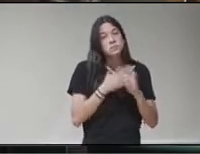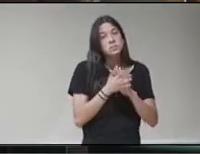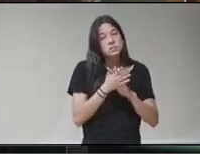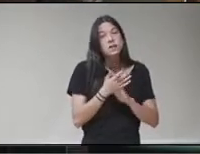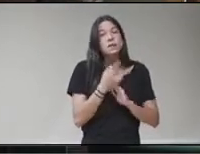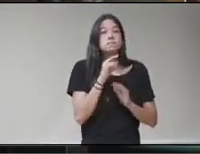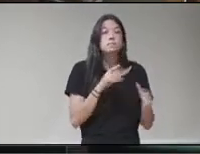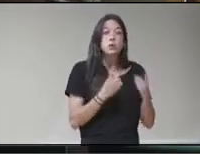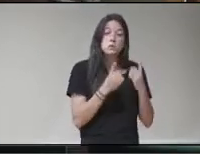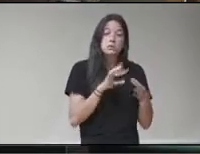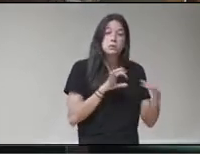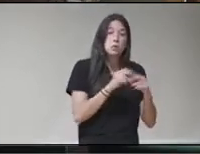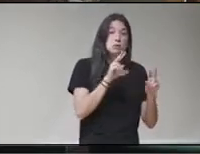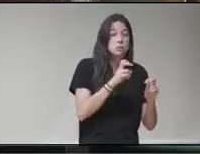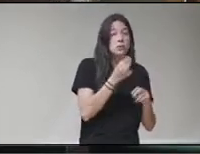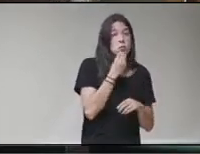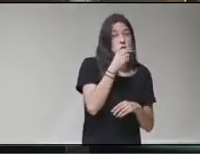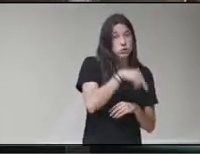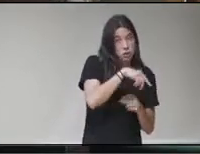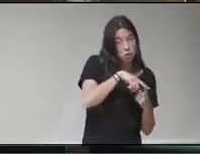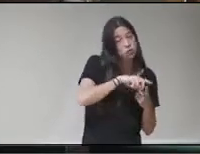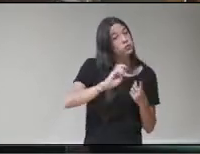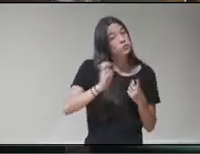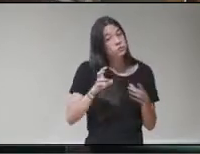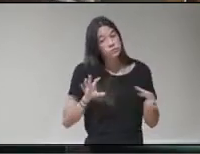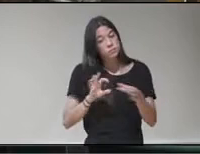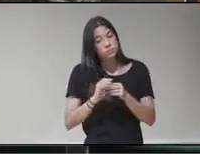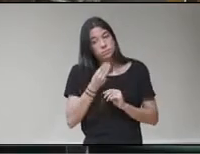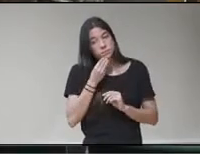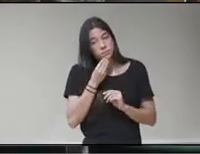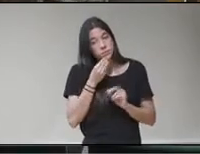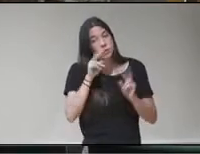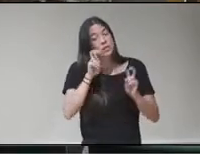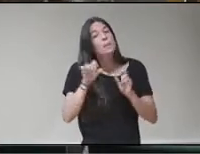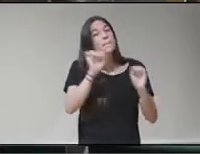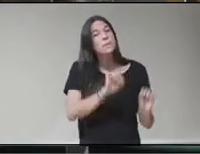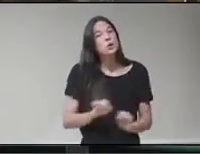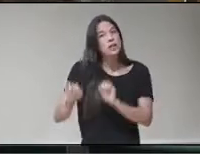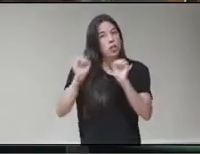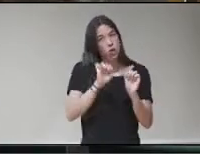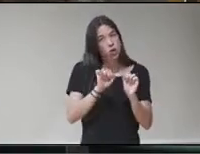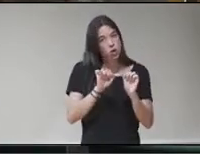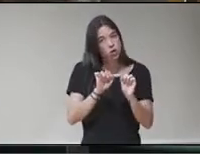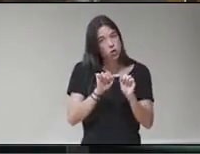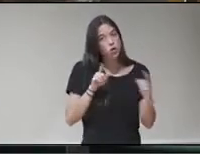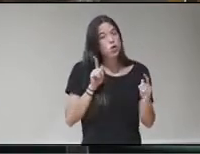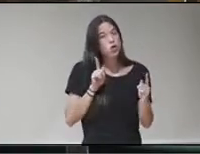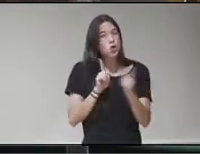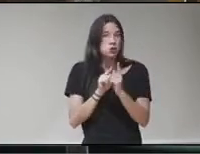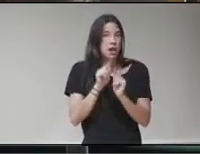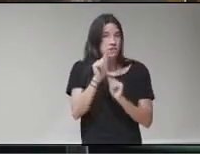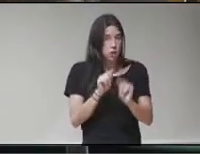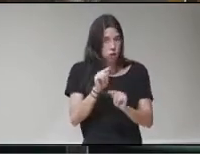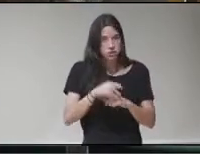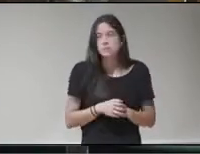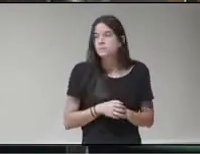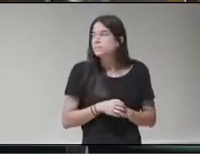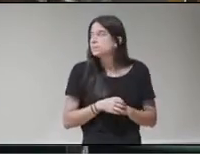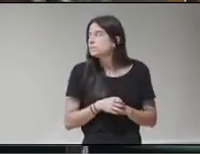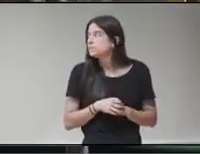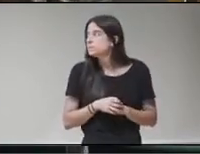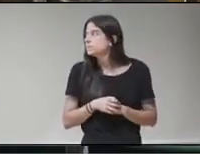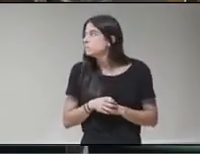con la nutrición, por otro lado, las que tienen que ver con la protección frente a las infecciones.